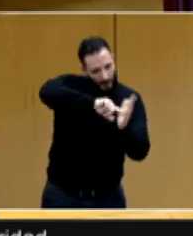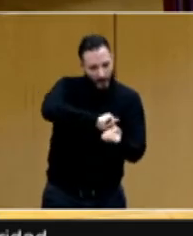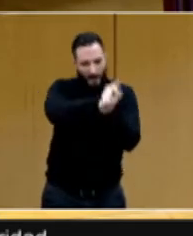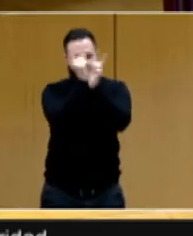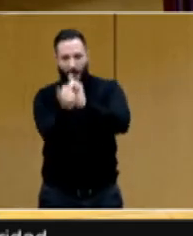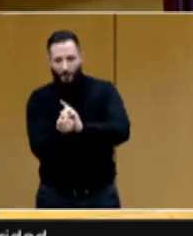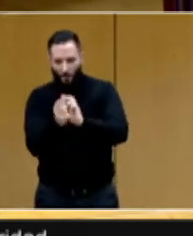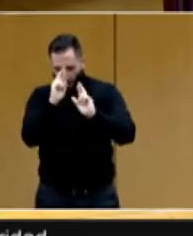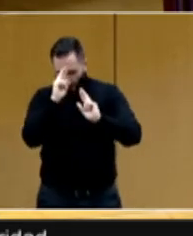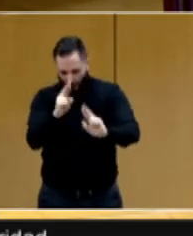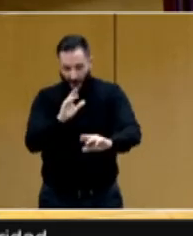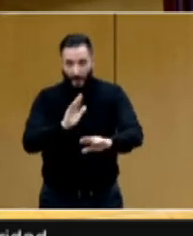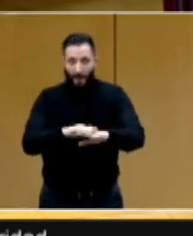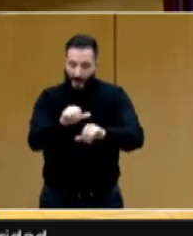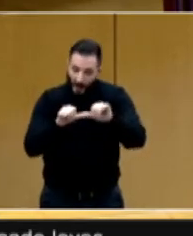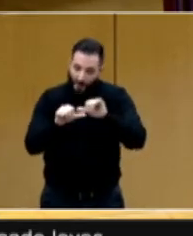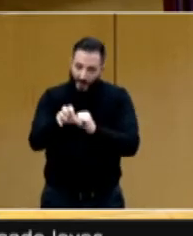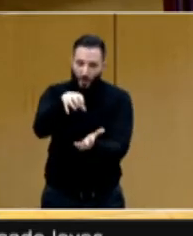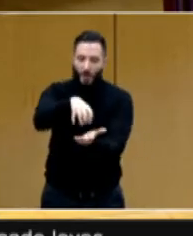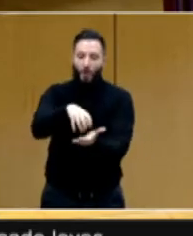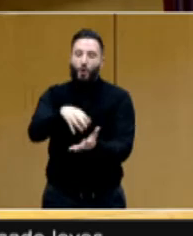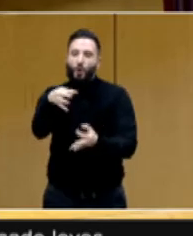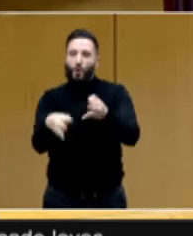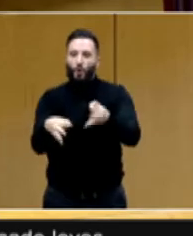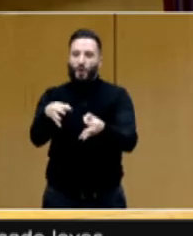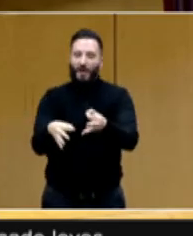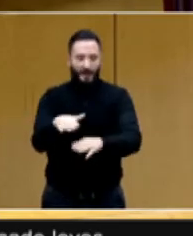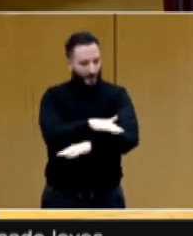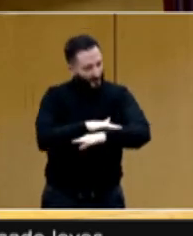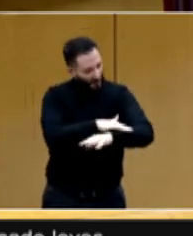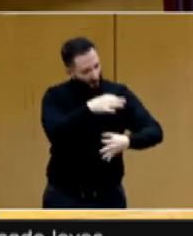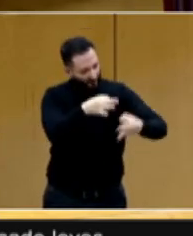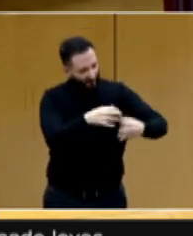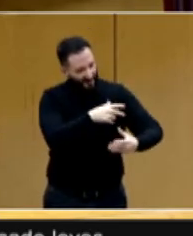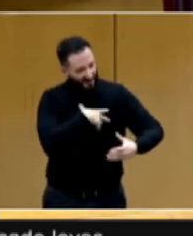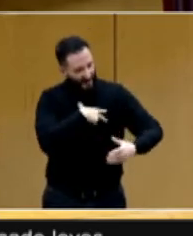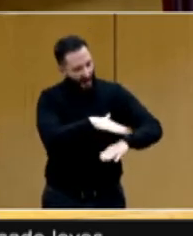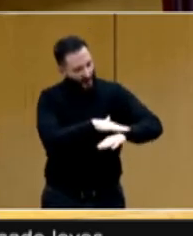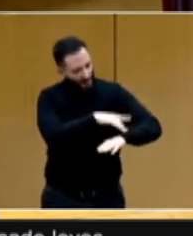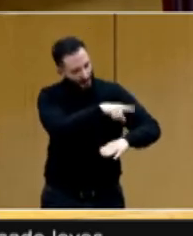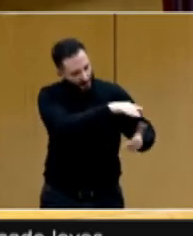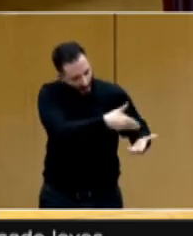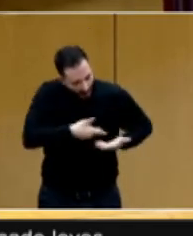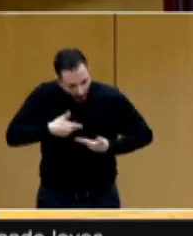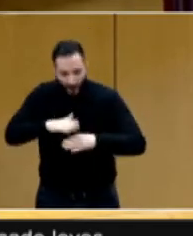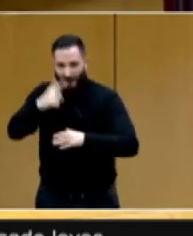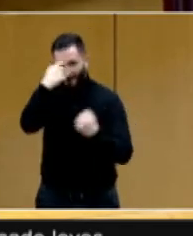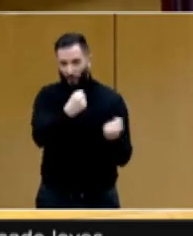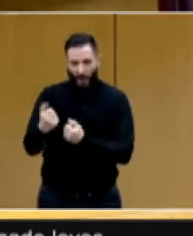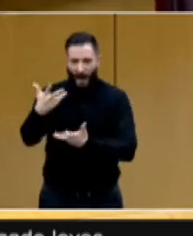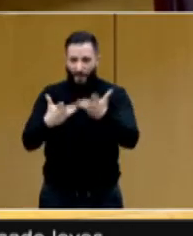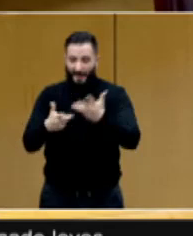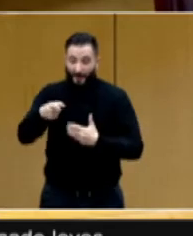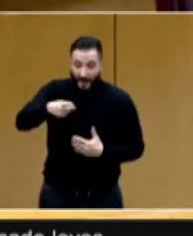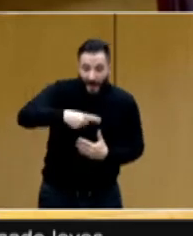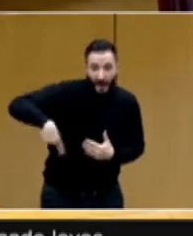judiciales y control a través del ministerio fiscal y de las diferentes instituciones administrativas para evitar las influencias